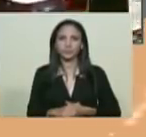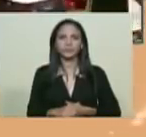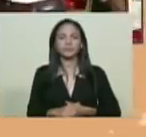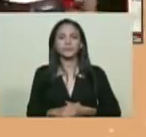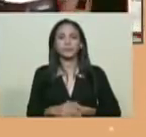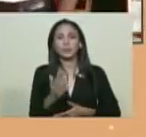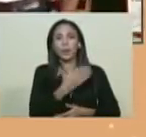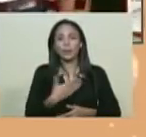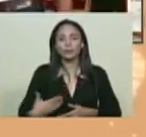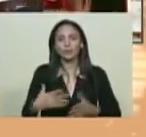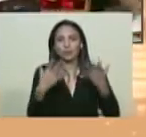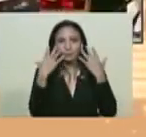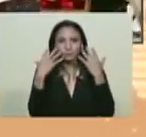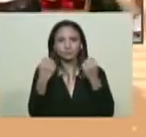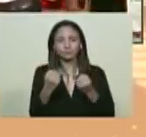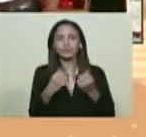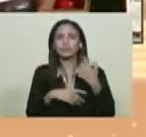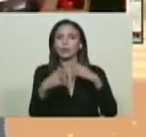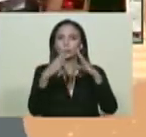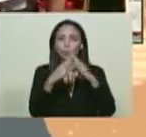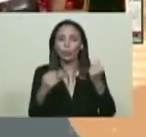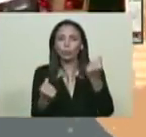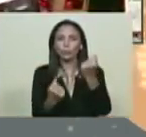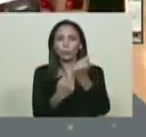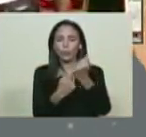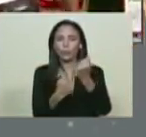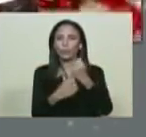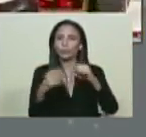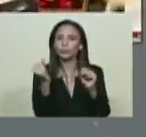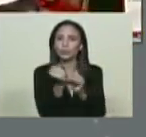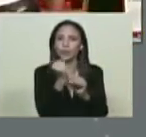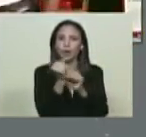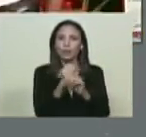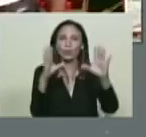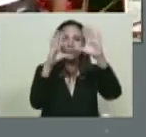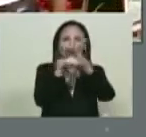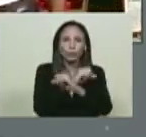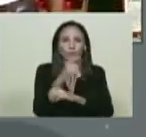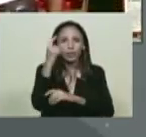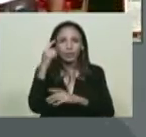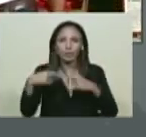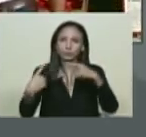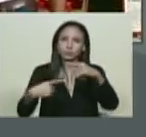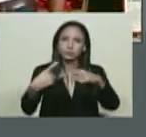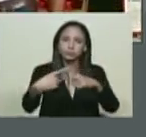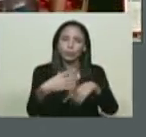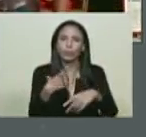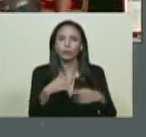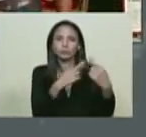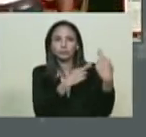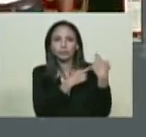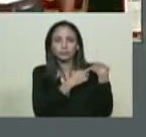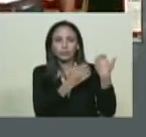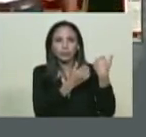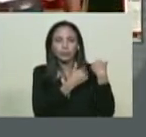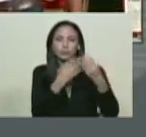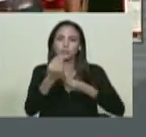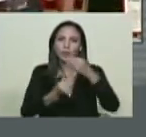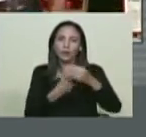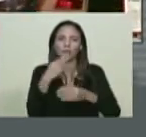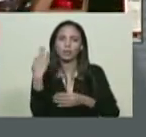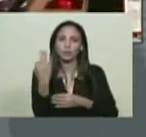Presidente, entendido, presidente, y cuente con que vamos a trabajar día y noche para que ese compromiso que usted está asumiendo se haga